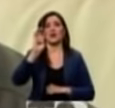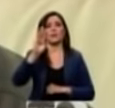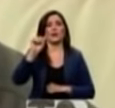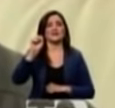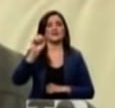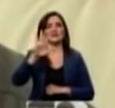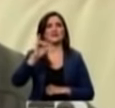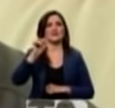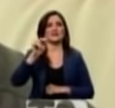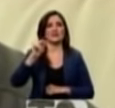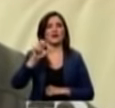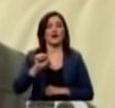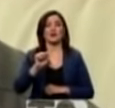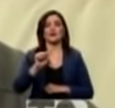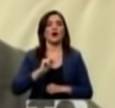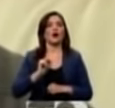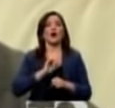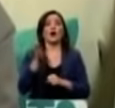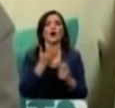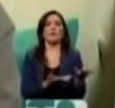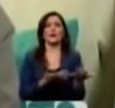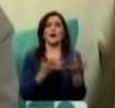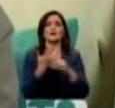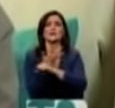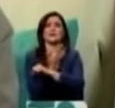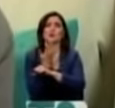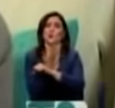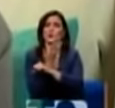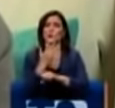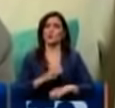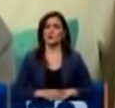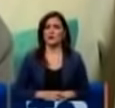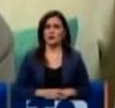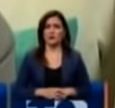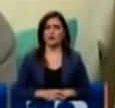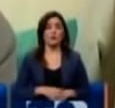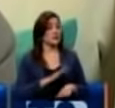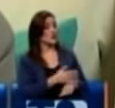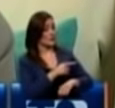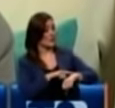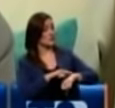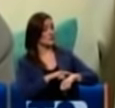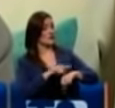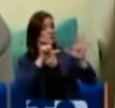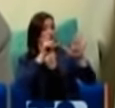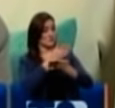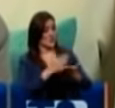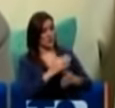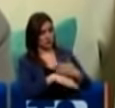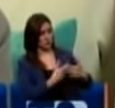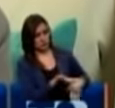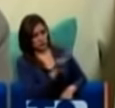pero nos cuenta que le tocó esperar 5 horas. En el recinto, nos decían que teníamos que estar en el recinto prácticamente a las